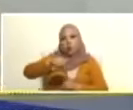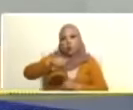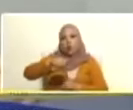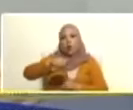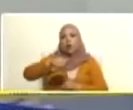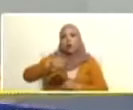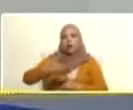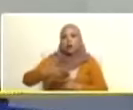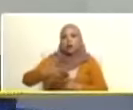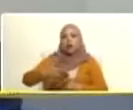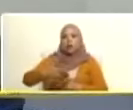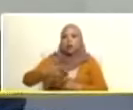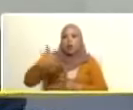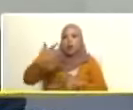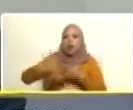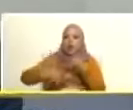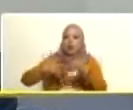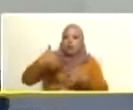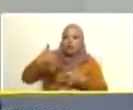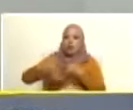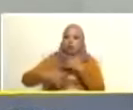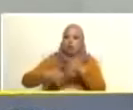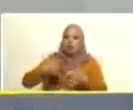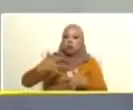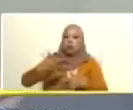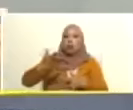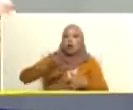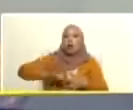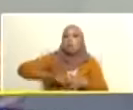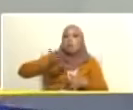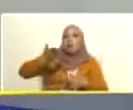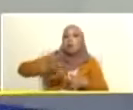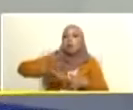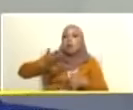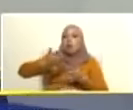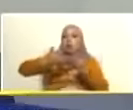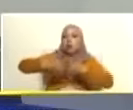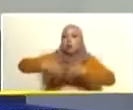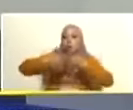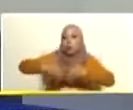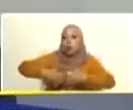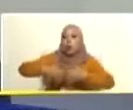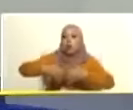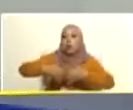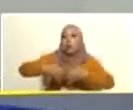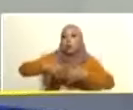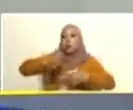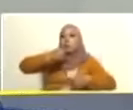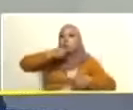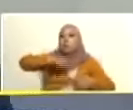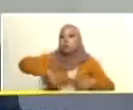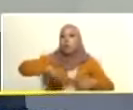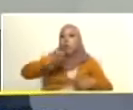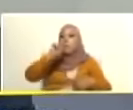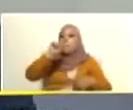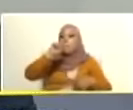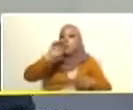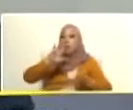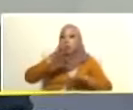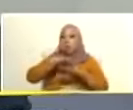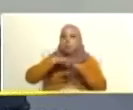estamos ejerciendo un acto muy importante, presidente, con la firma de ese decreto. Yo quiero hablar un poquito de historia, un minuto nomás y me